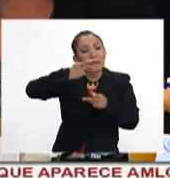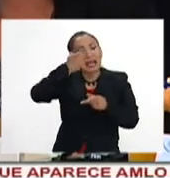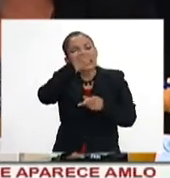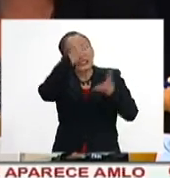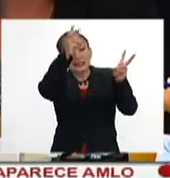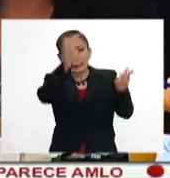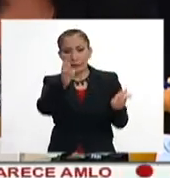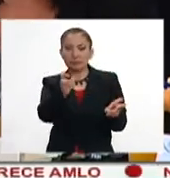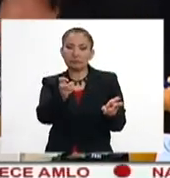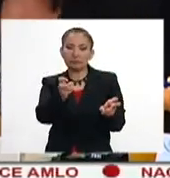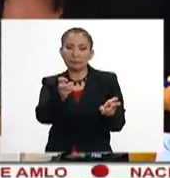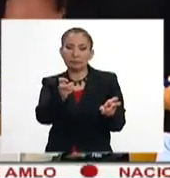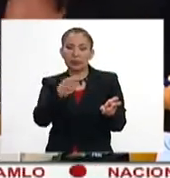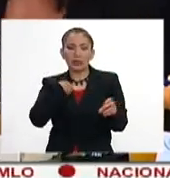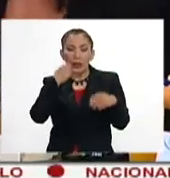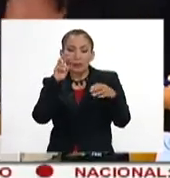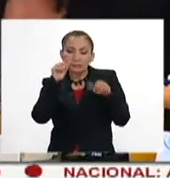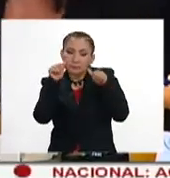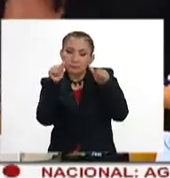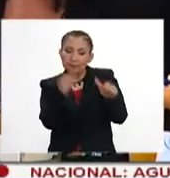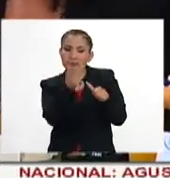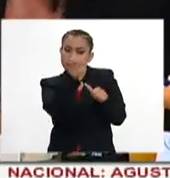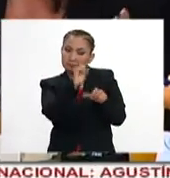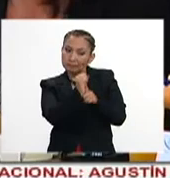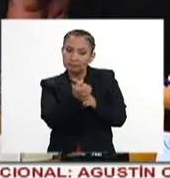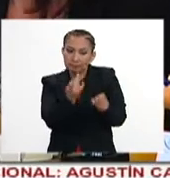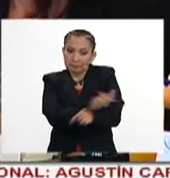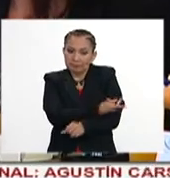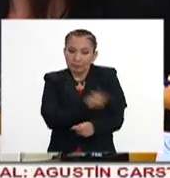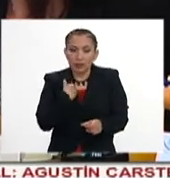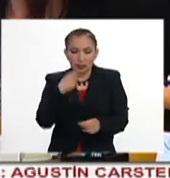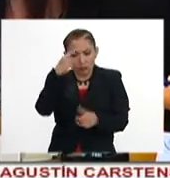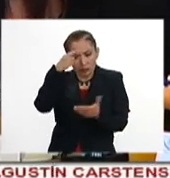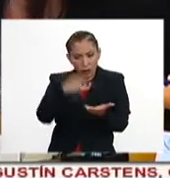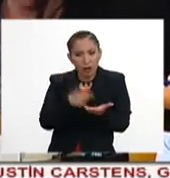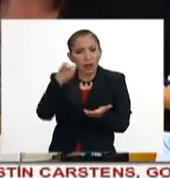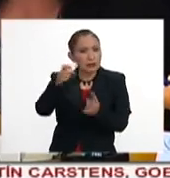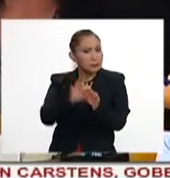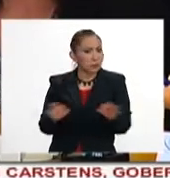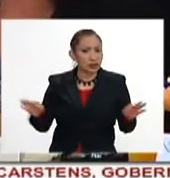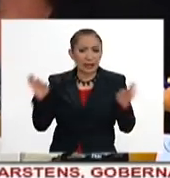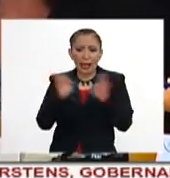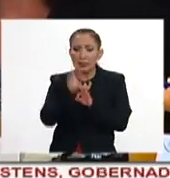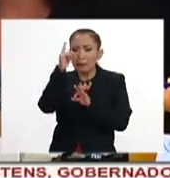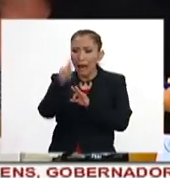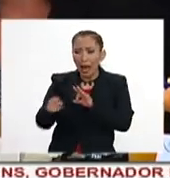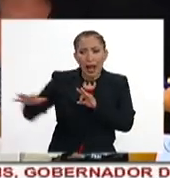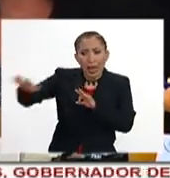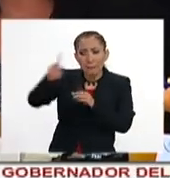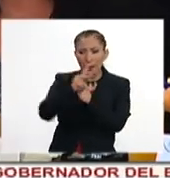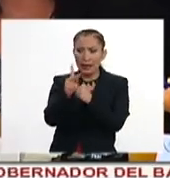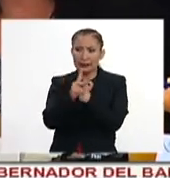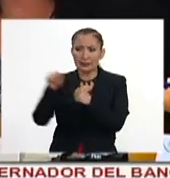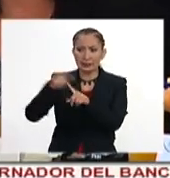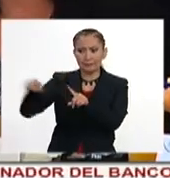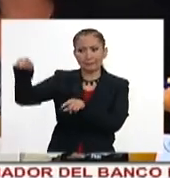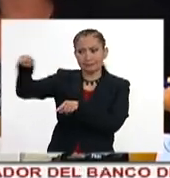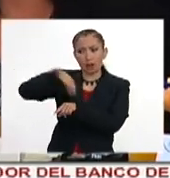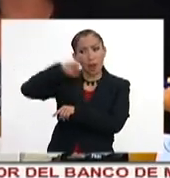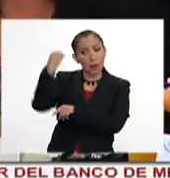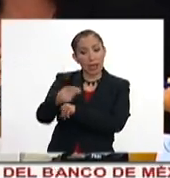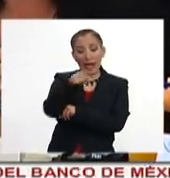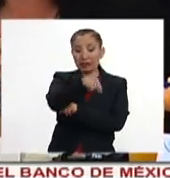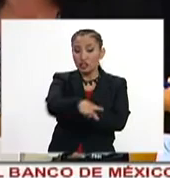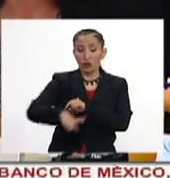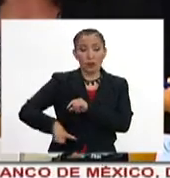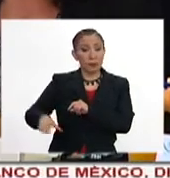de este asunto, de ocuparse de esta situación. Y yo creo que esto es importante para nuestros países. Es la obligación